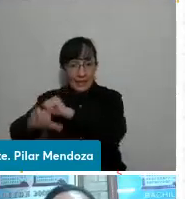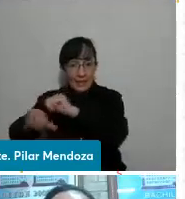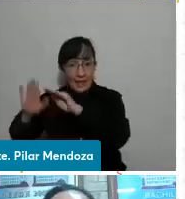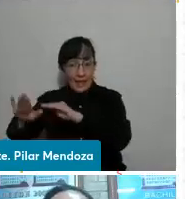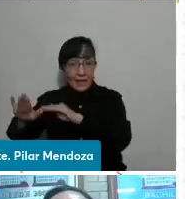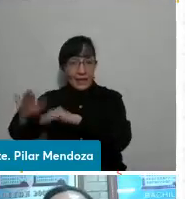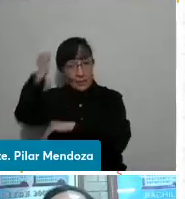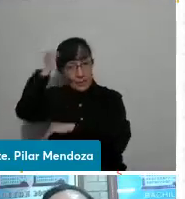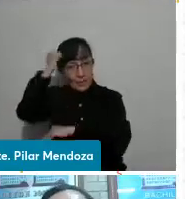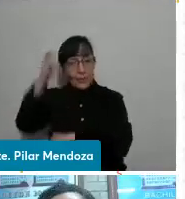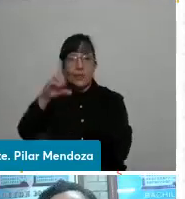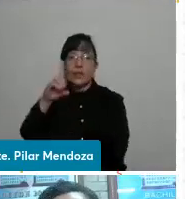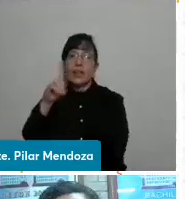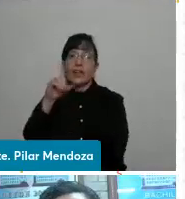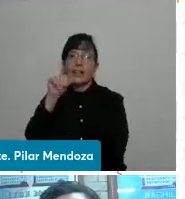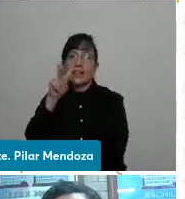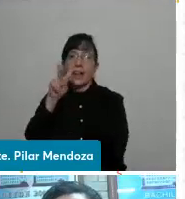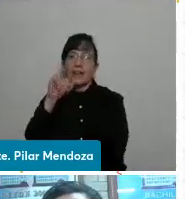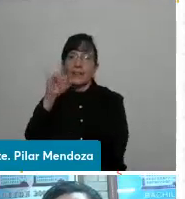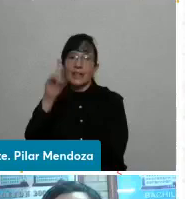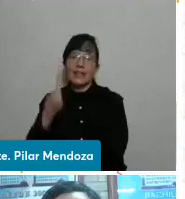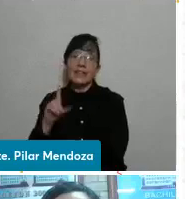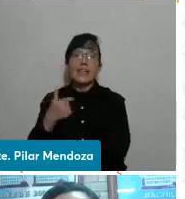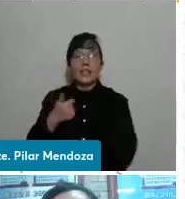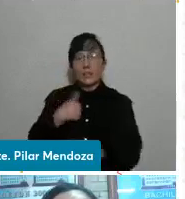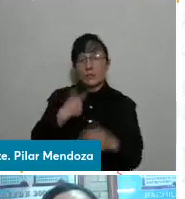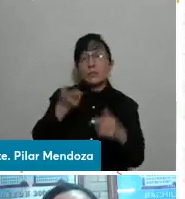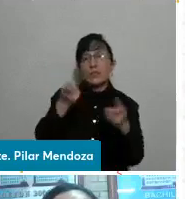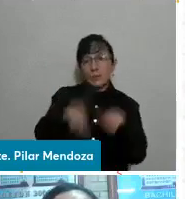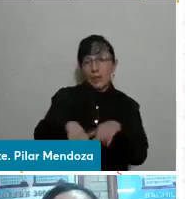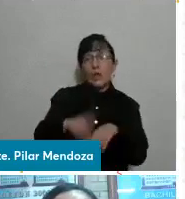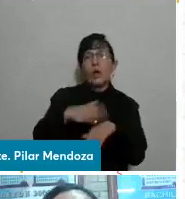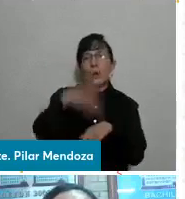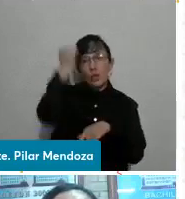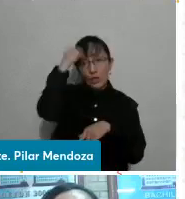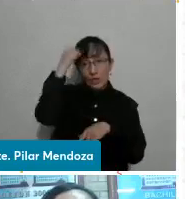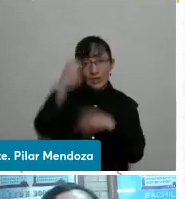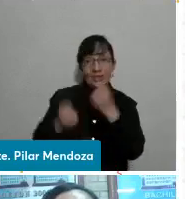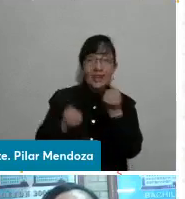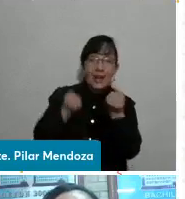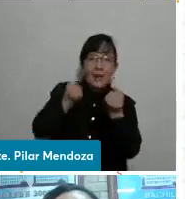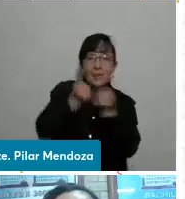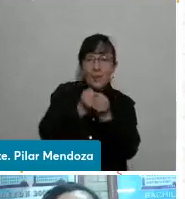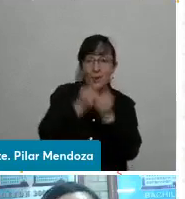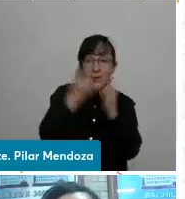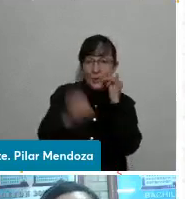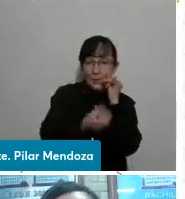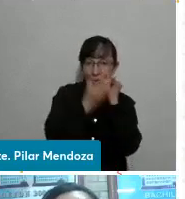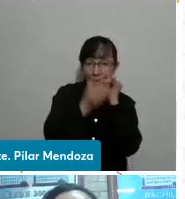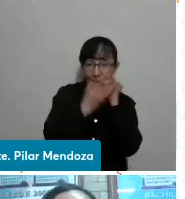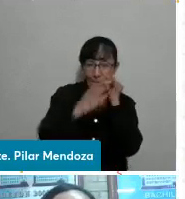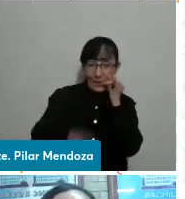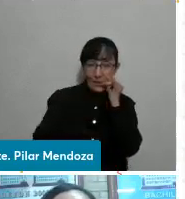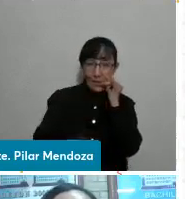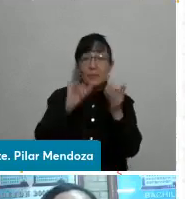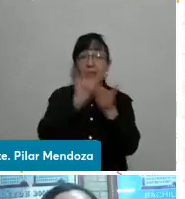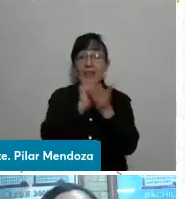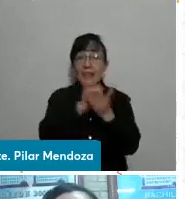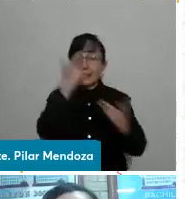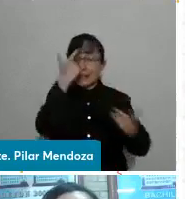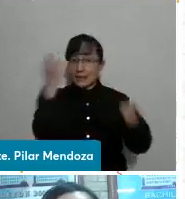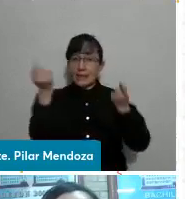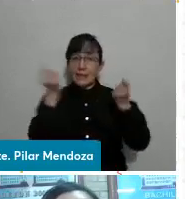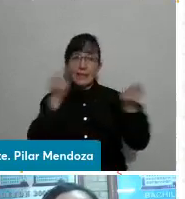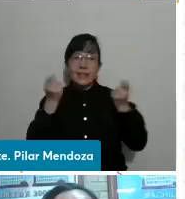David, y pues yo como docente de apoyo pedagógico. Hemos visto que esta estrategia ha buscado o